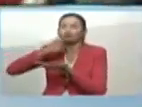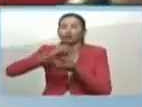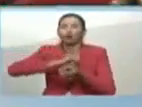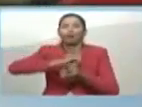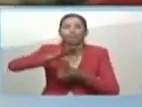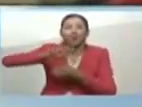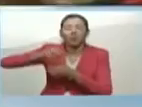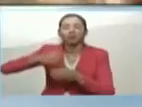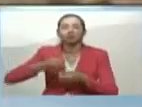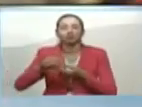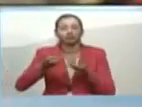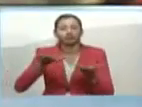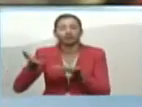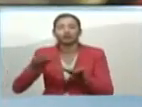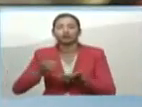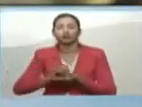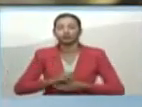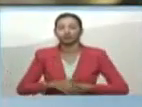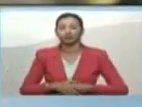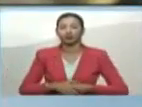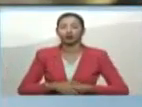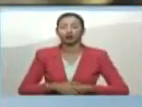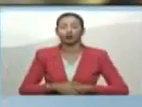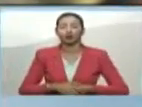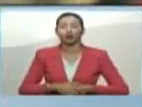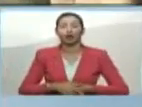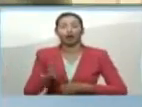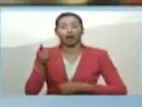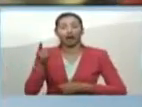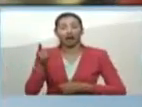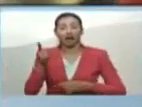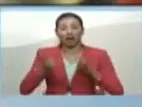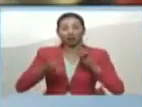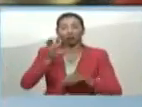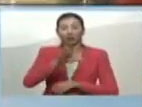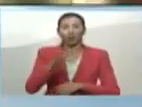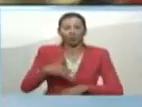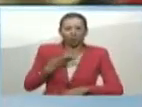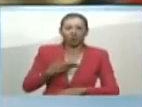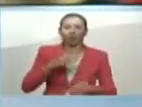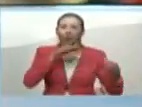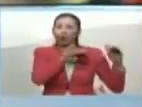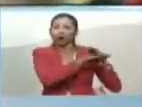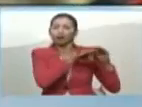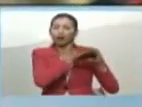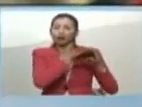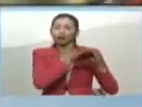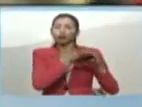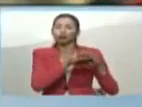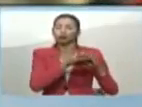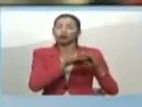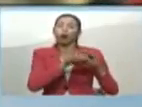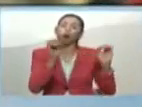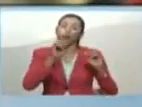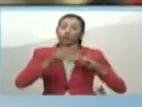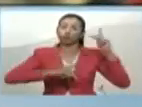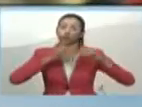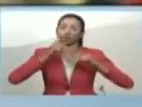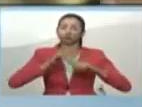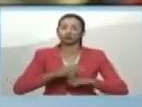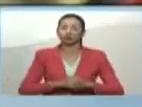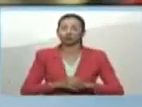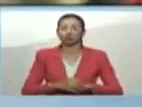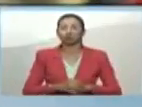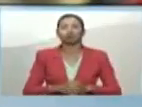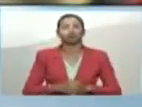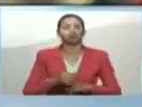estados donde existen espacios para la instalación de esos productos, de esos rubros que se producen a nivel de